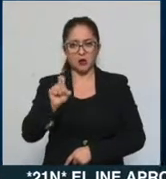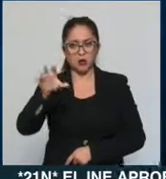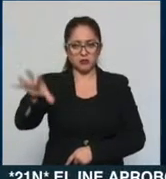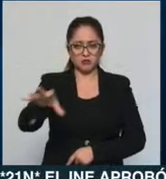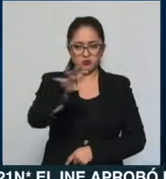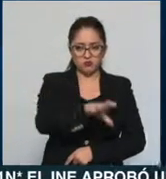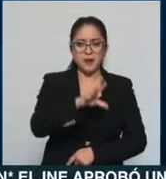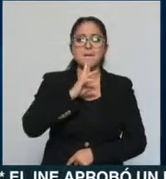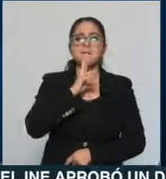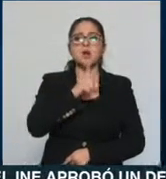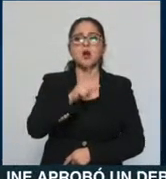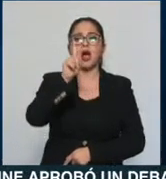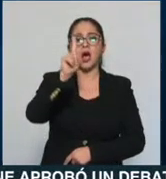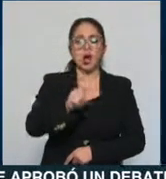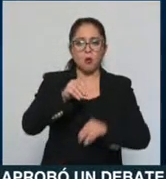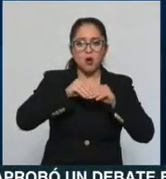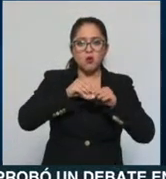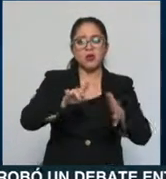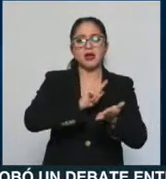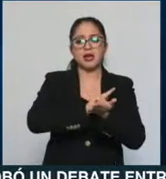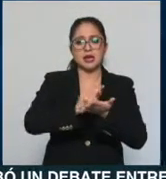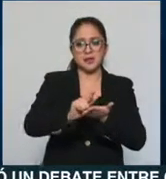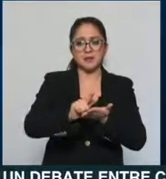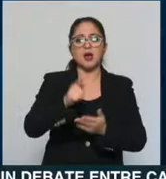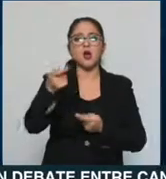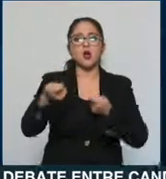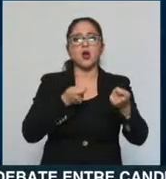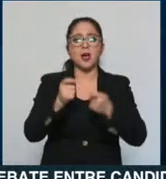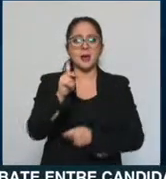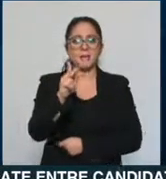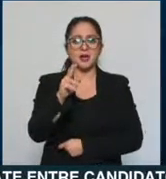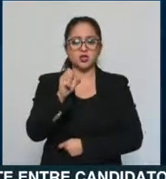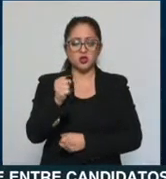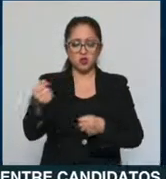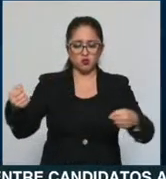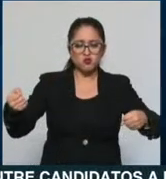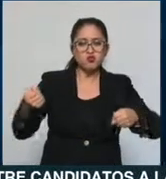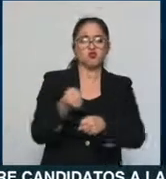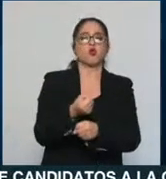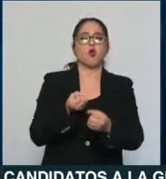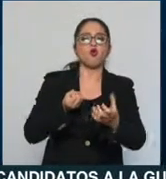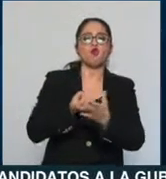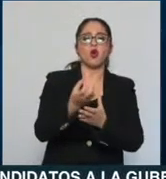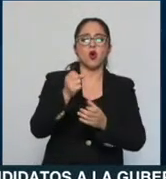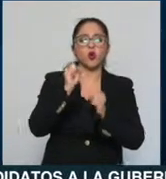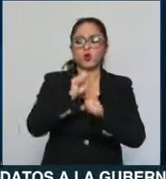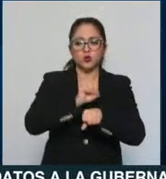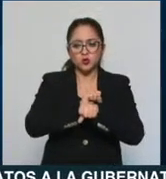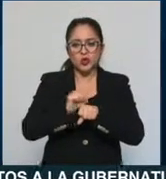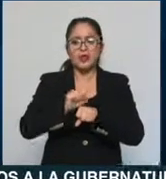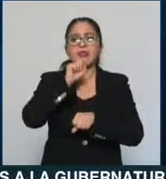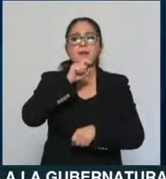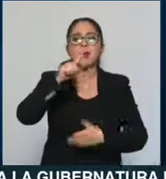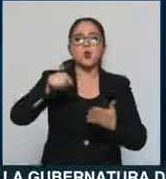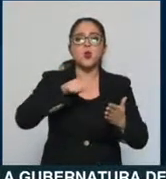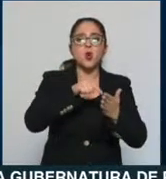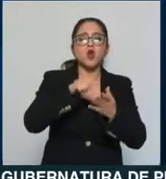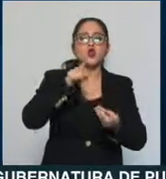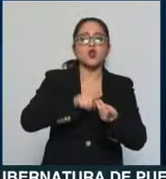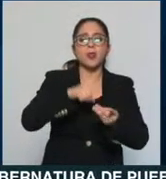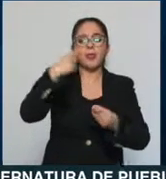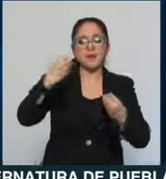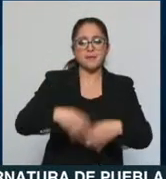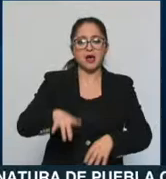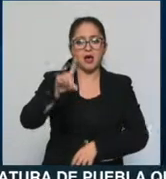mejorar la distribución de agua potable, controlar presiones de la red en cada sector, identificar sectores con más fugas de agua, reducir